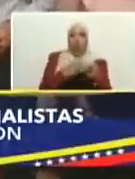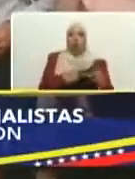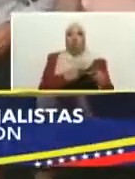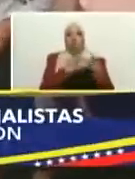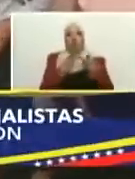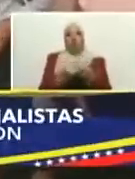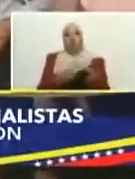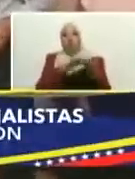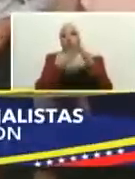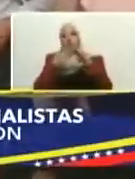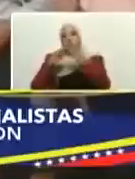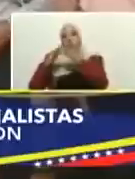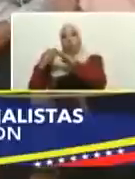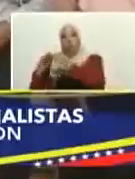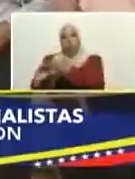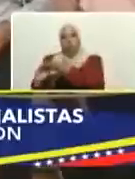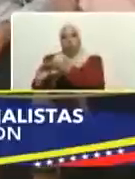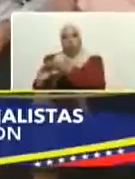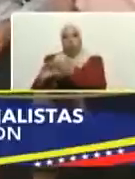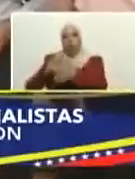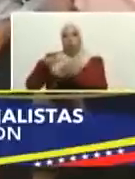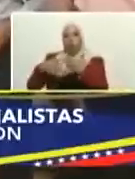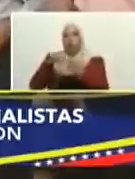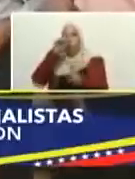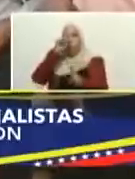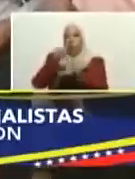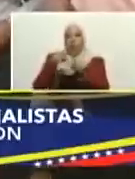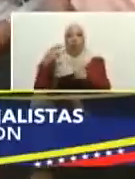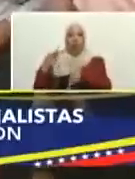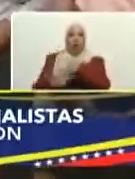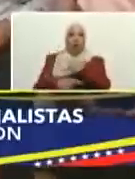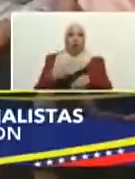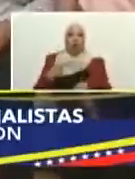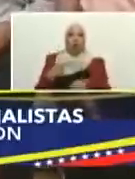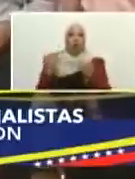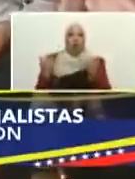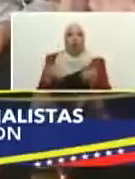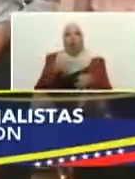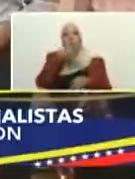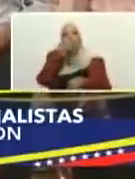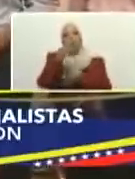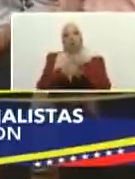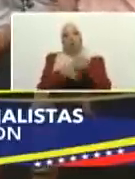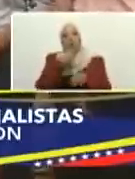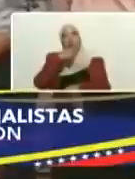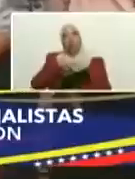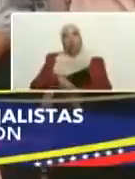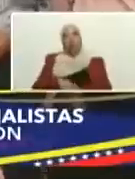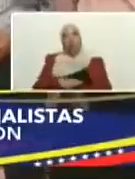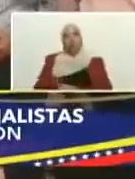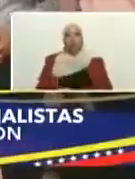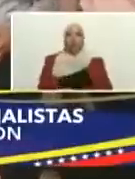colectiva y cómo han logrado todos los triunfos de la revolución en esta comunidad. Quisiera que ella contara esa historia, presidente.